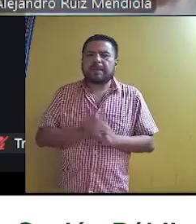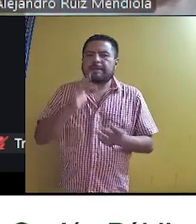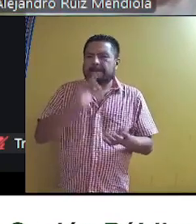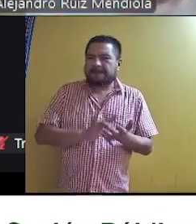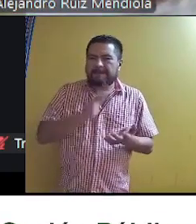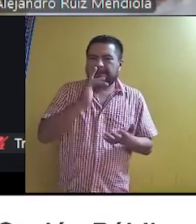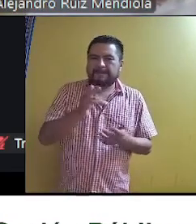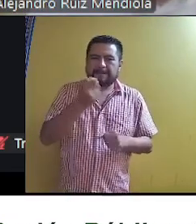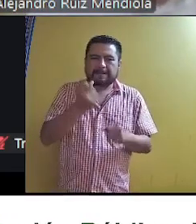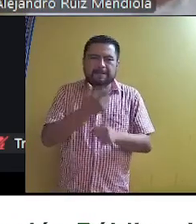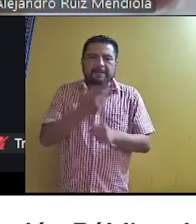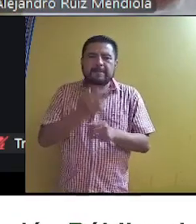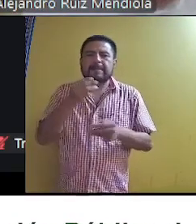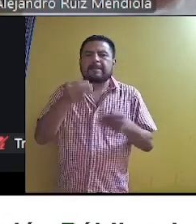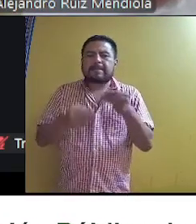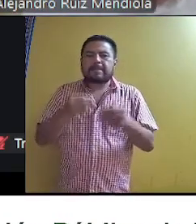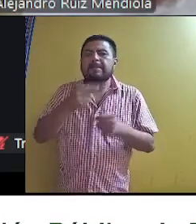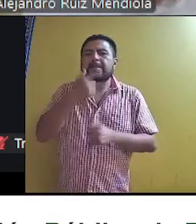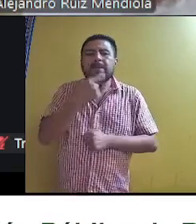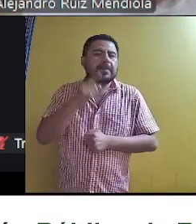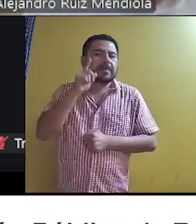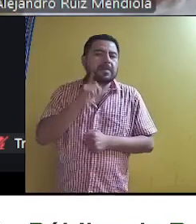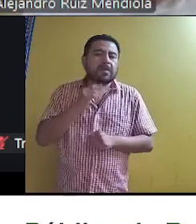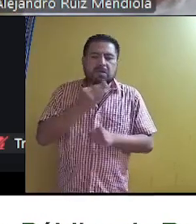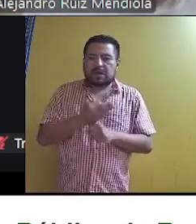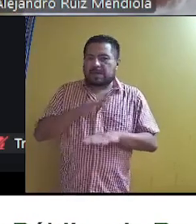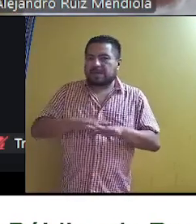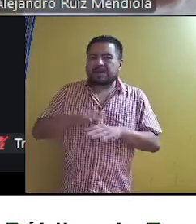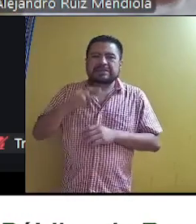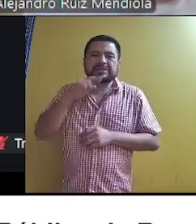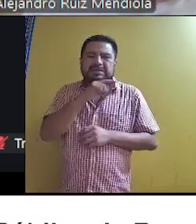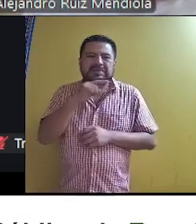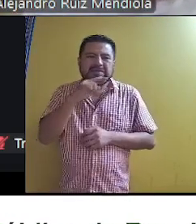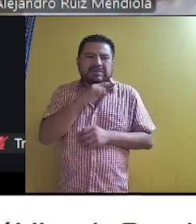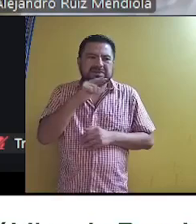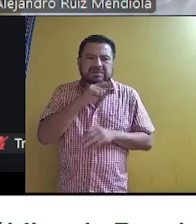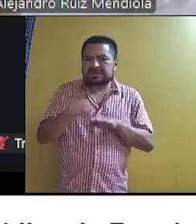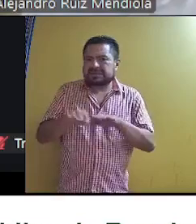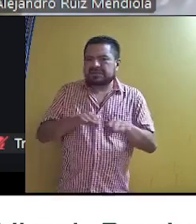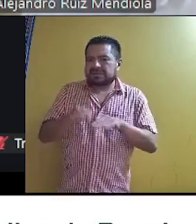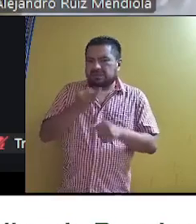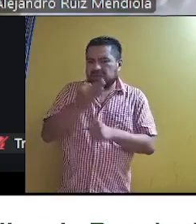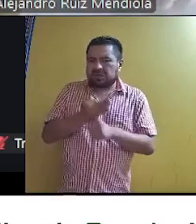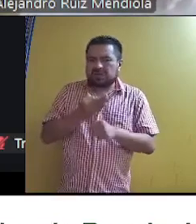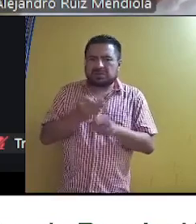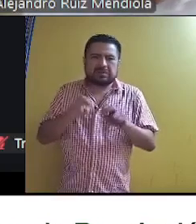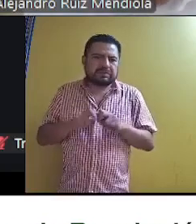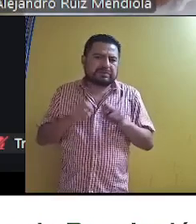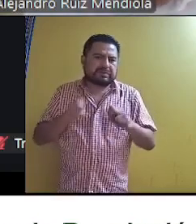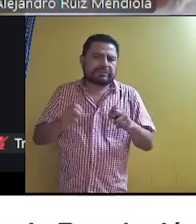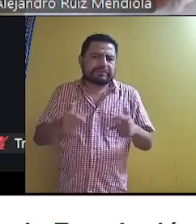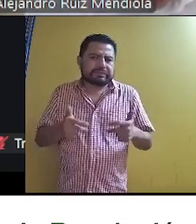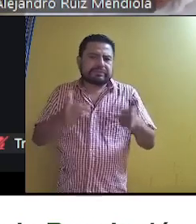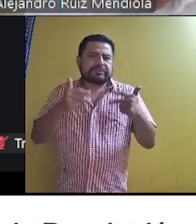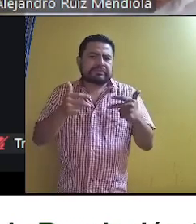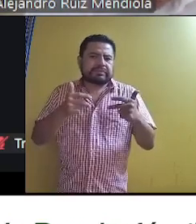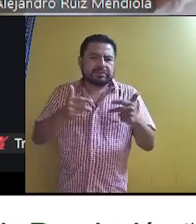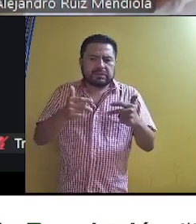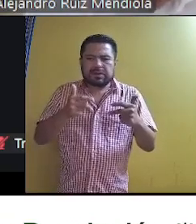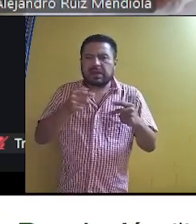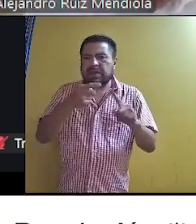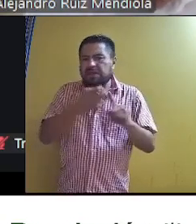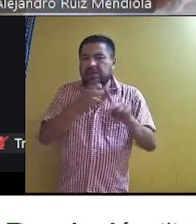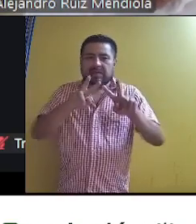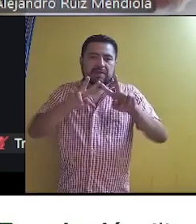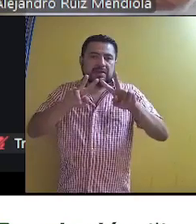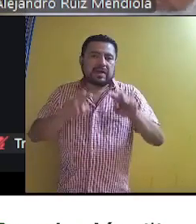Gracias, secretaria, magistrada, magistrados. A efecto de agilizar los trabajos de la presente sesión de resolución, las cuentas de